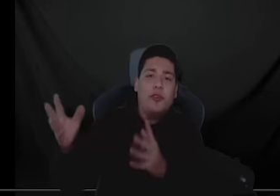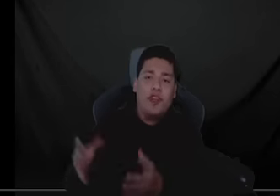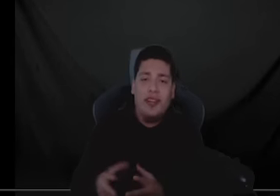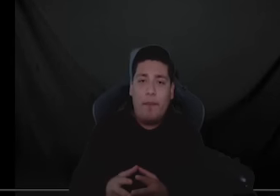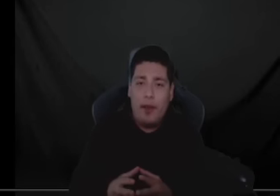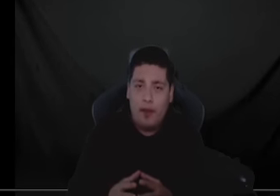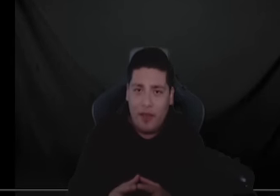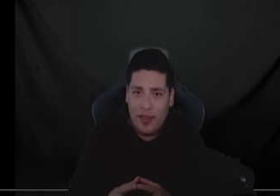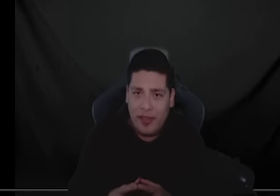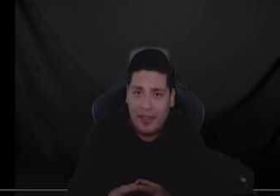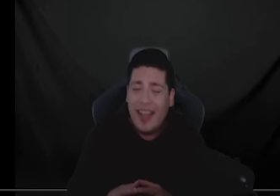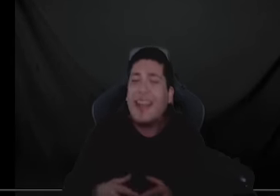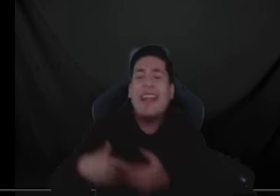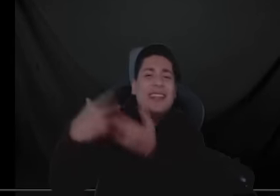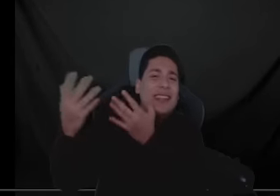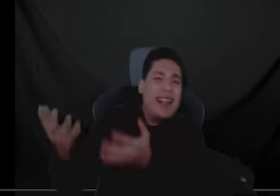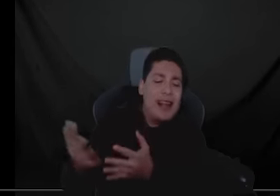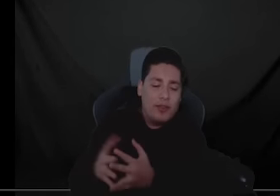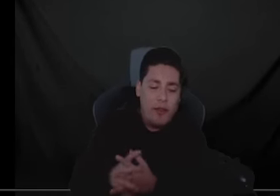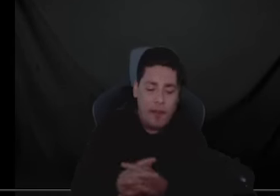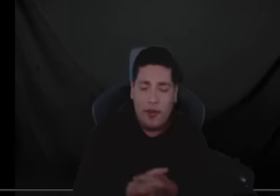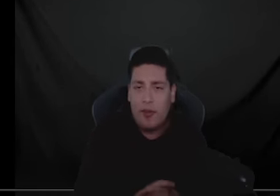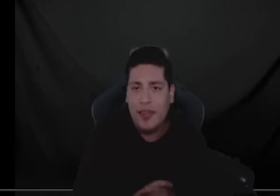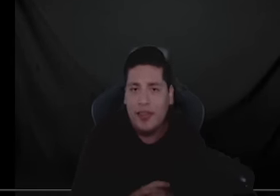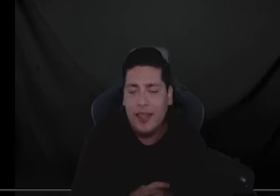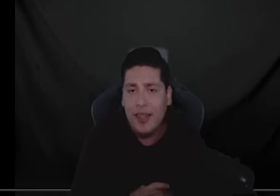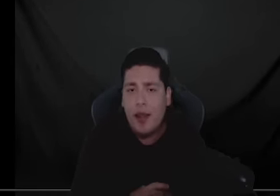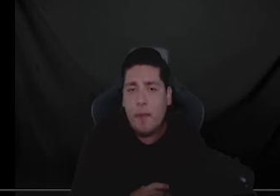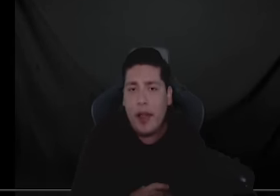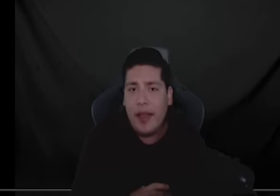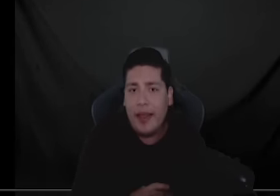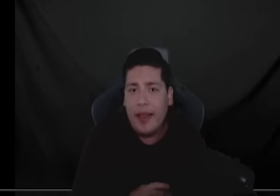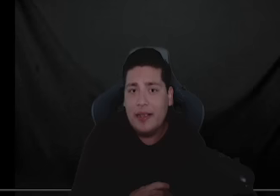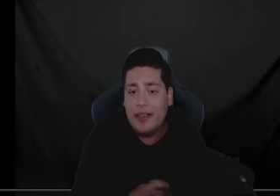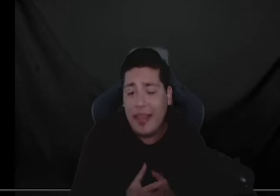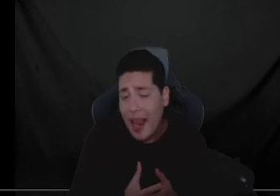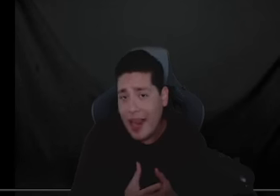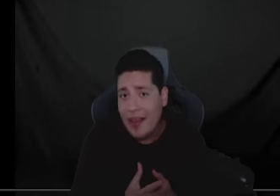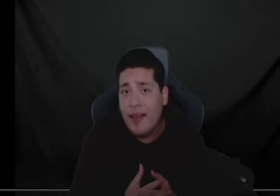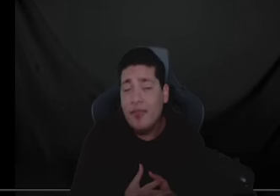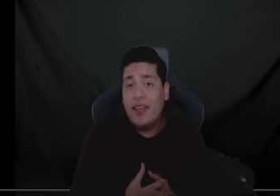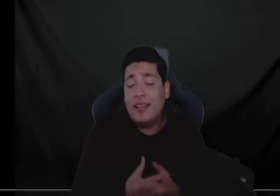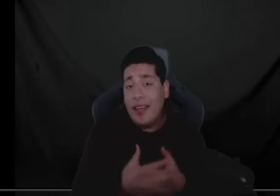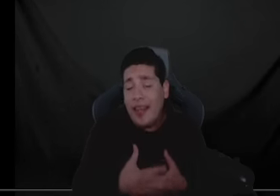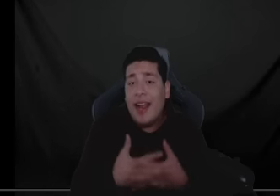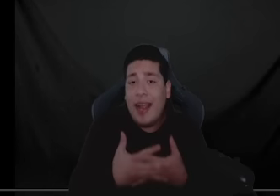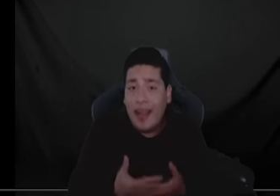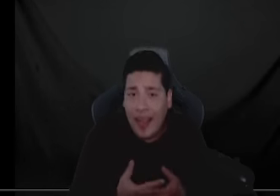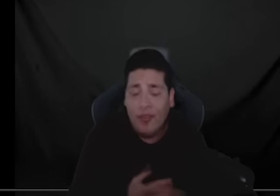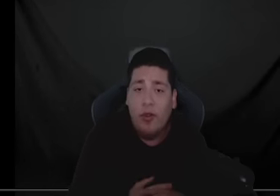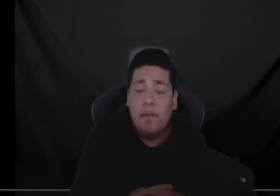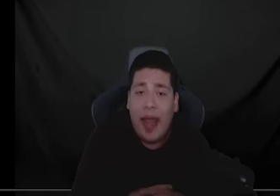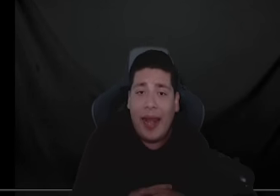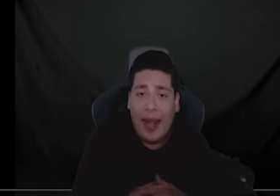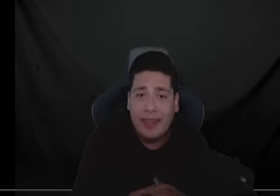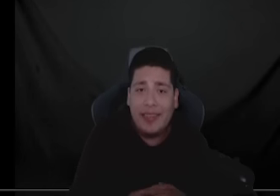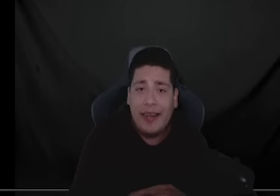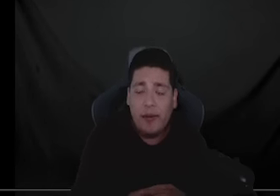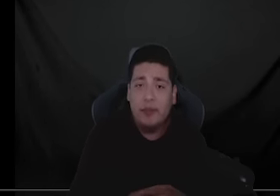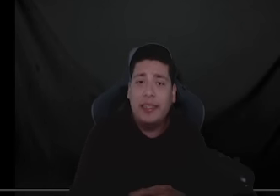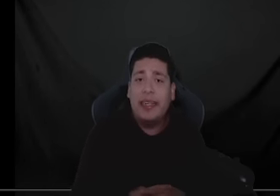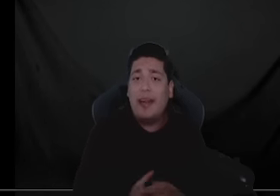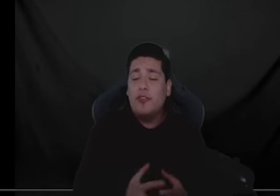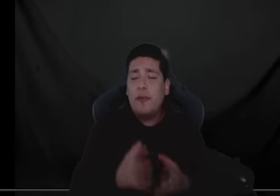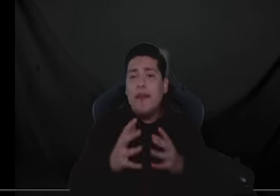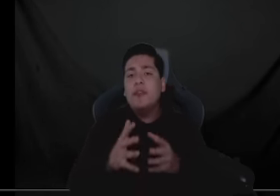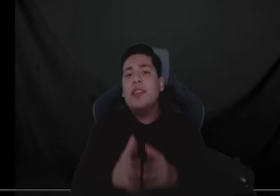estos 180 periodistas que ni siquiera son periodistas pues quieren de seguir engañando a